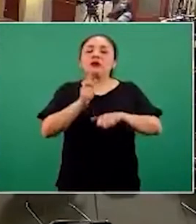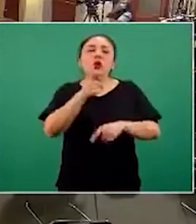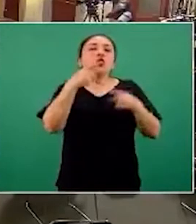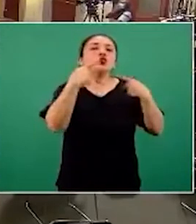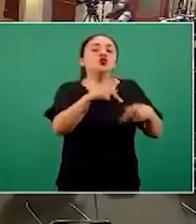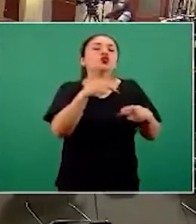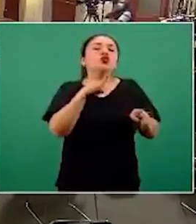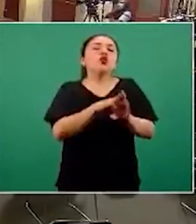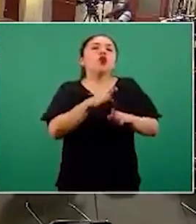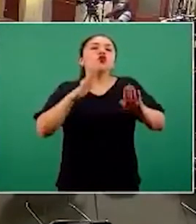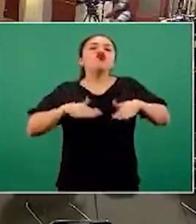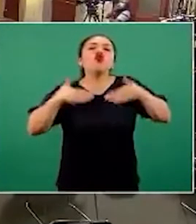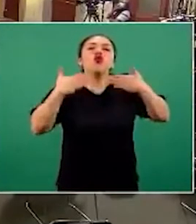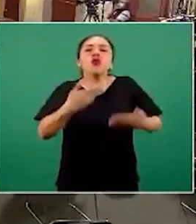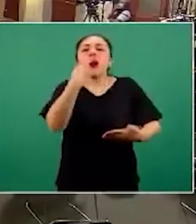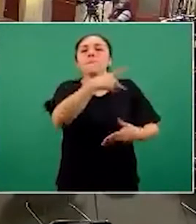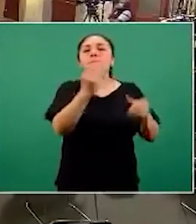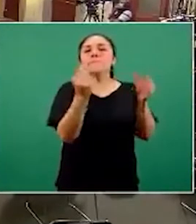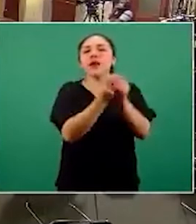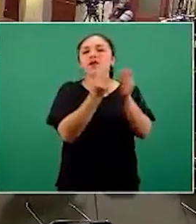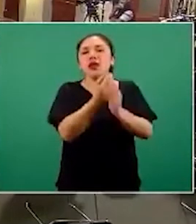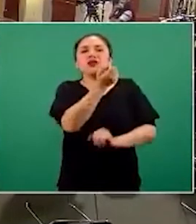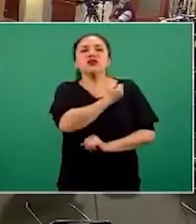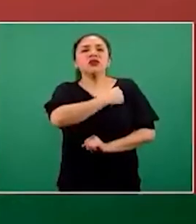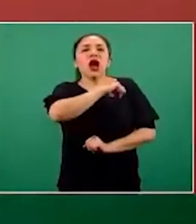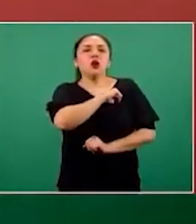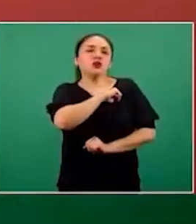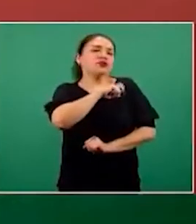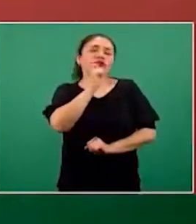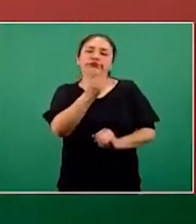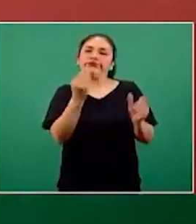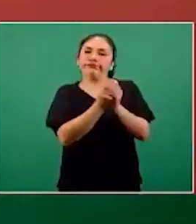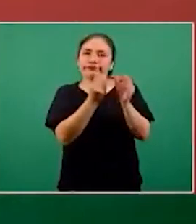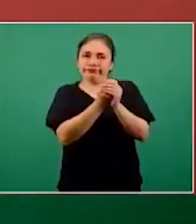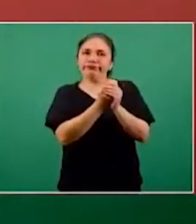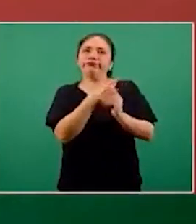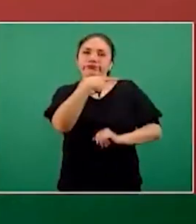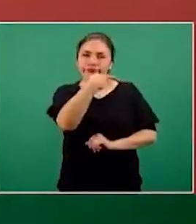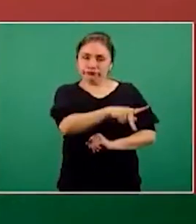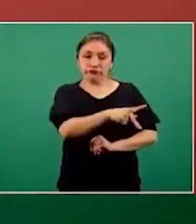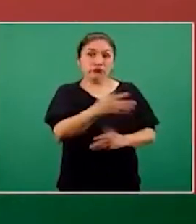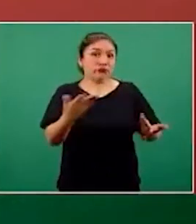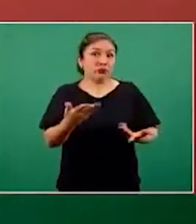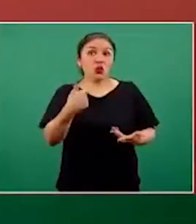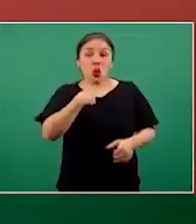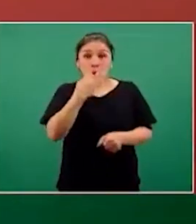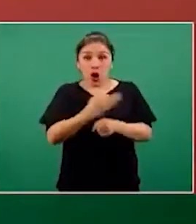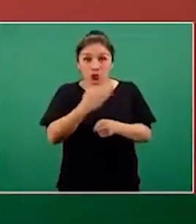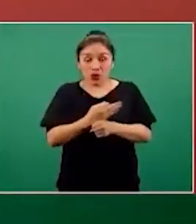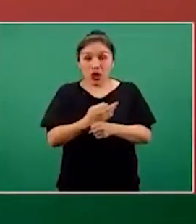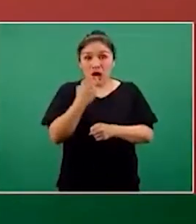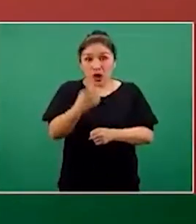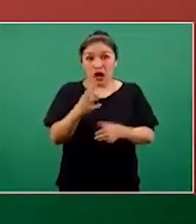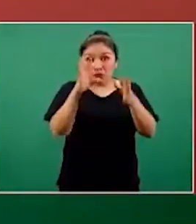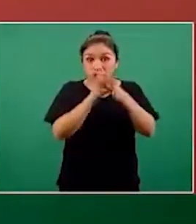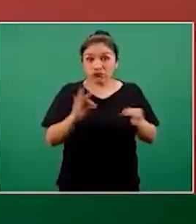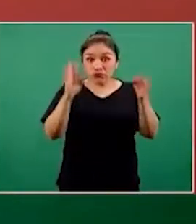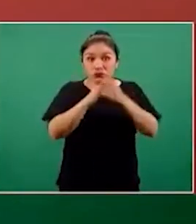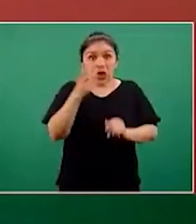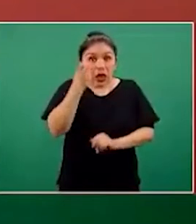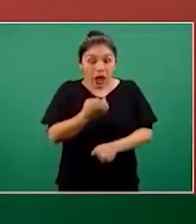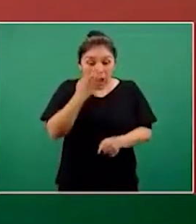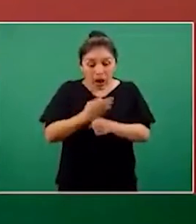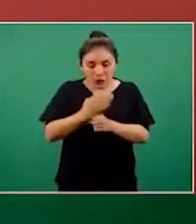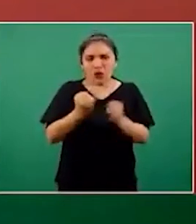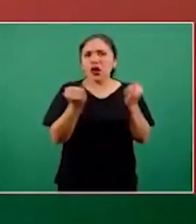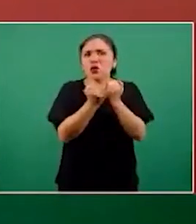confidencialidad de la información privada de las personas que son atendidas. Entonces, no solo ahorita, sino a lo largo de todo